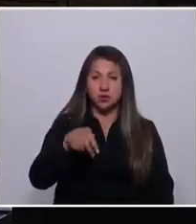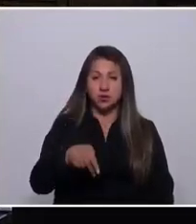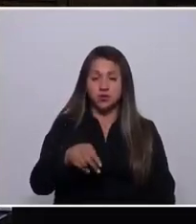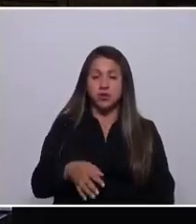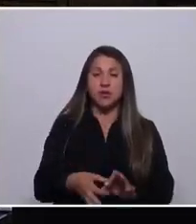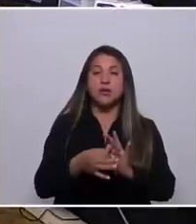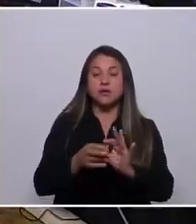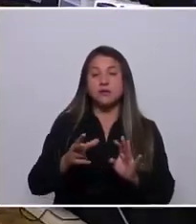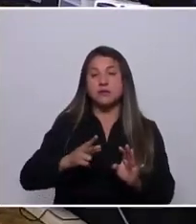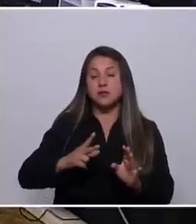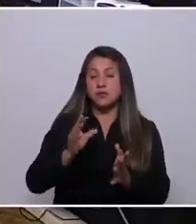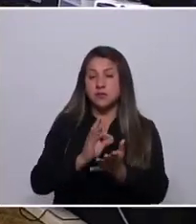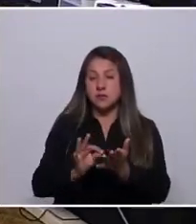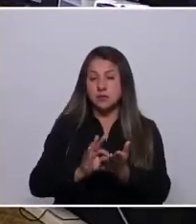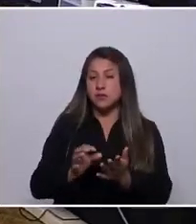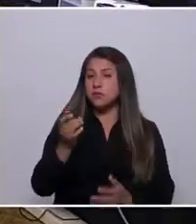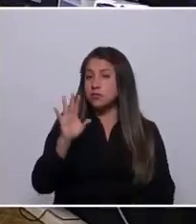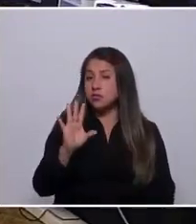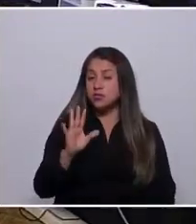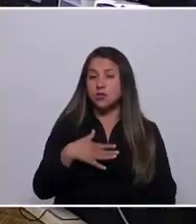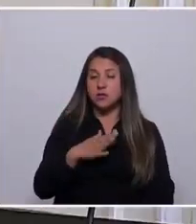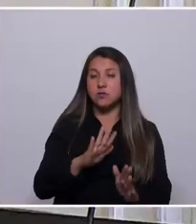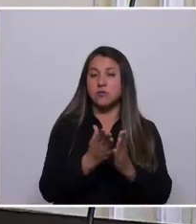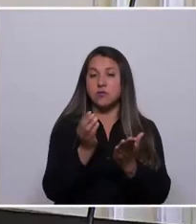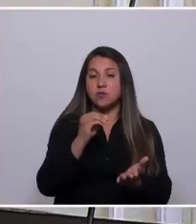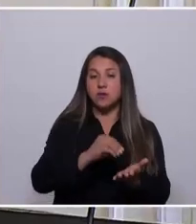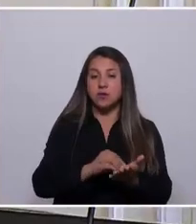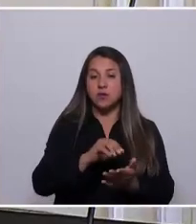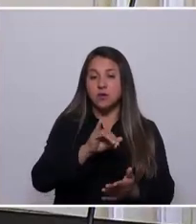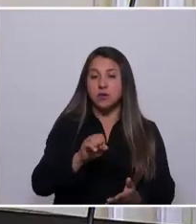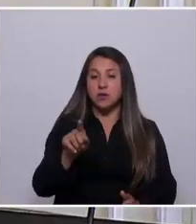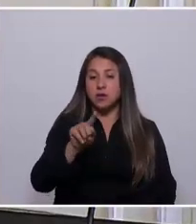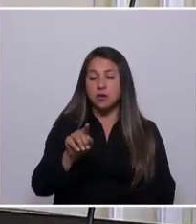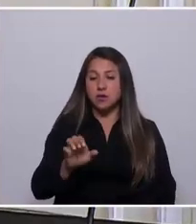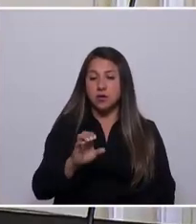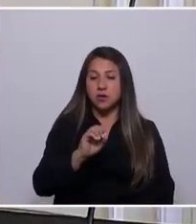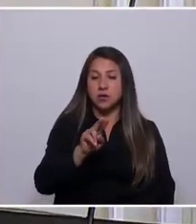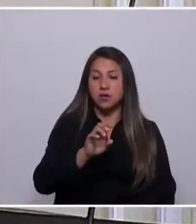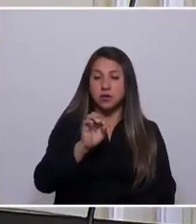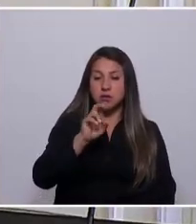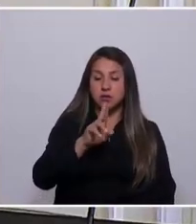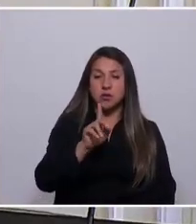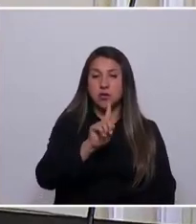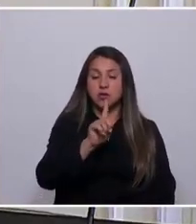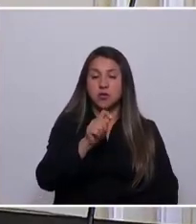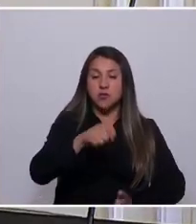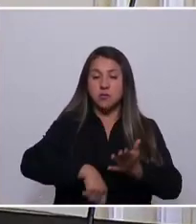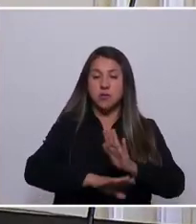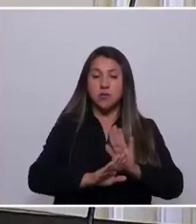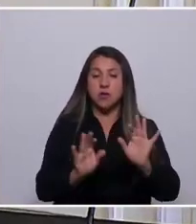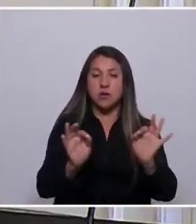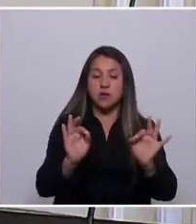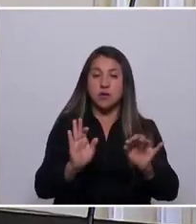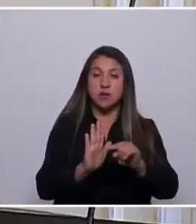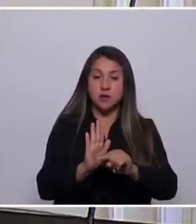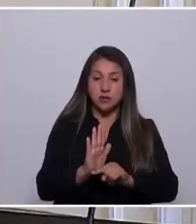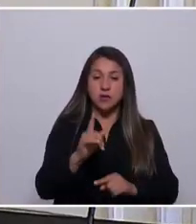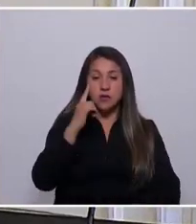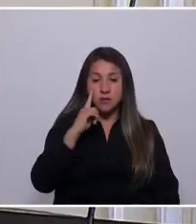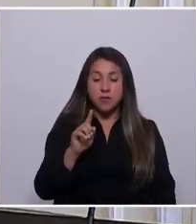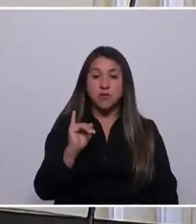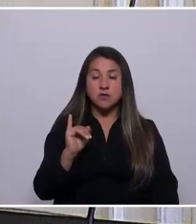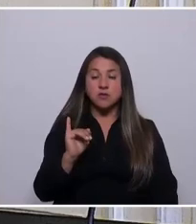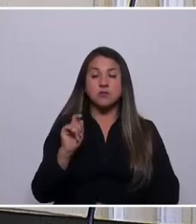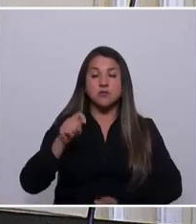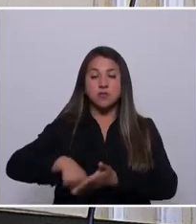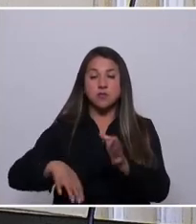Gracias, señor secretario. Solo para dejar constancia que el señor José Manuel Osandón no firmó ninguna de las indicaciones, pero quienes sí suscribimos